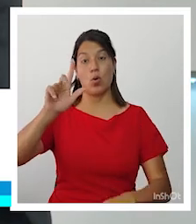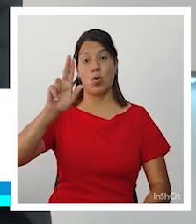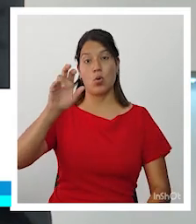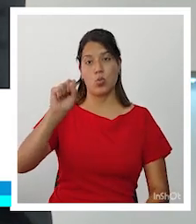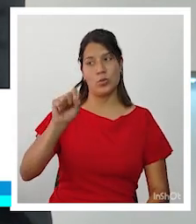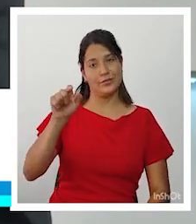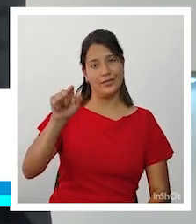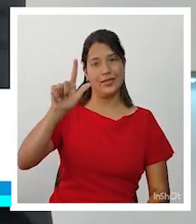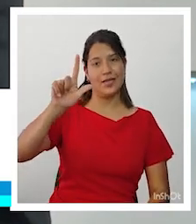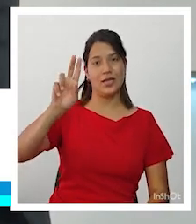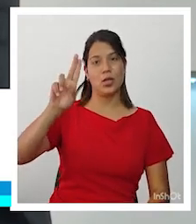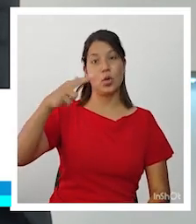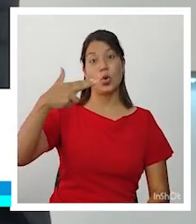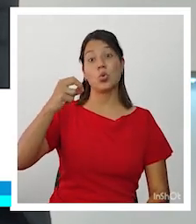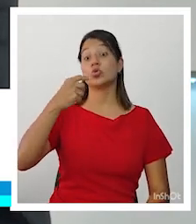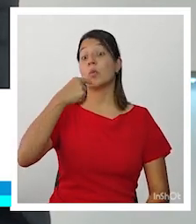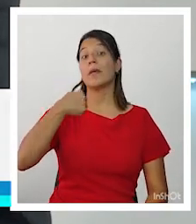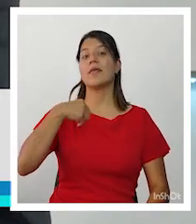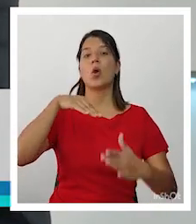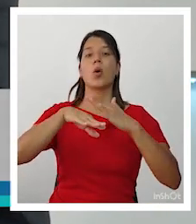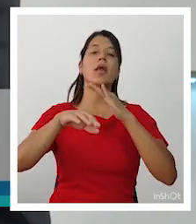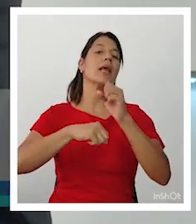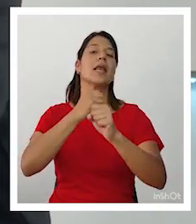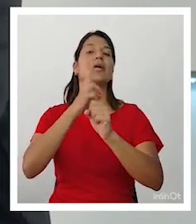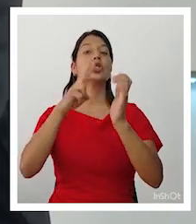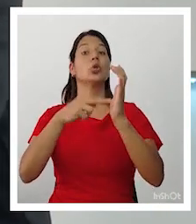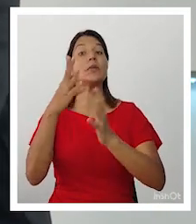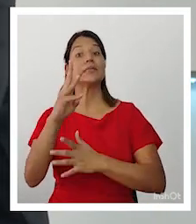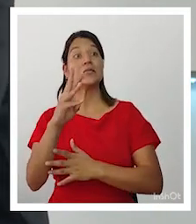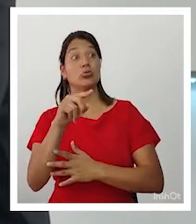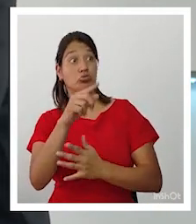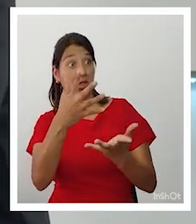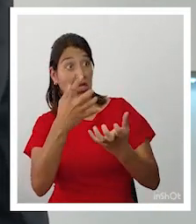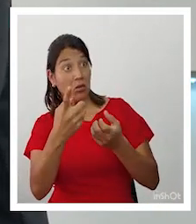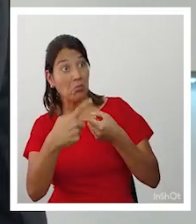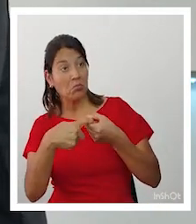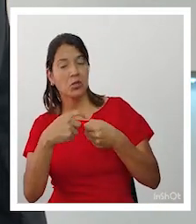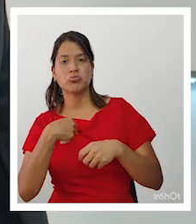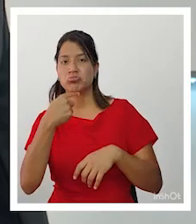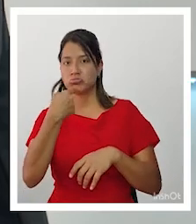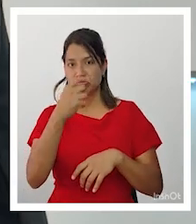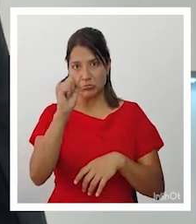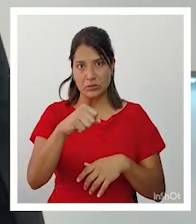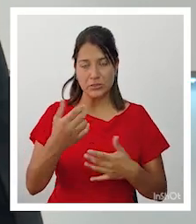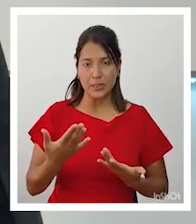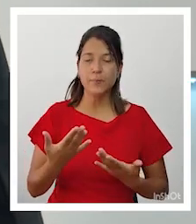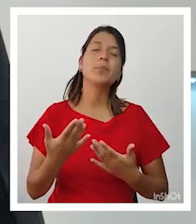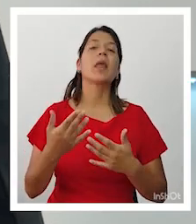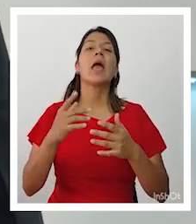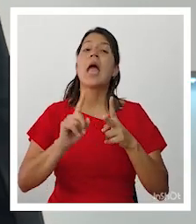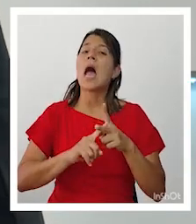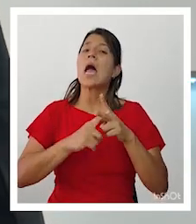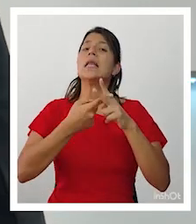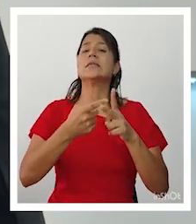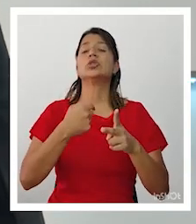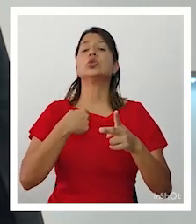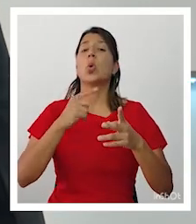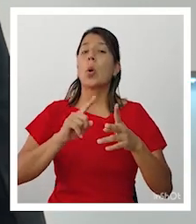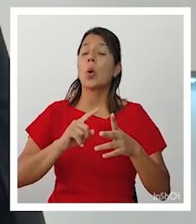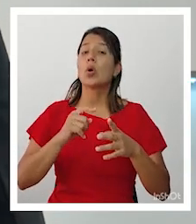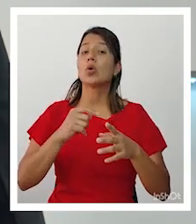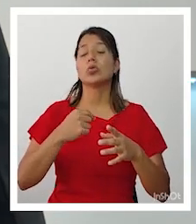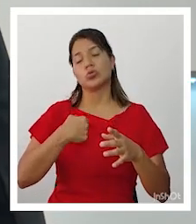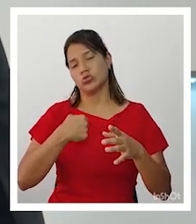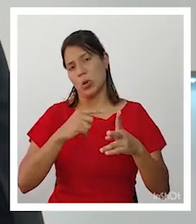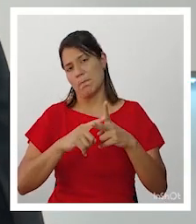dijo en el 2016, ¿quieres ser parte de esto? Y yo dije, pues sí. Al principio empecé como un